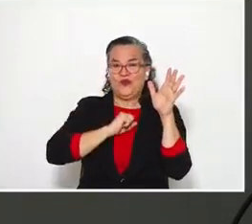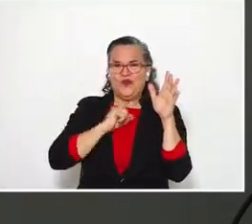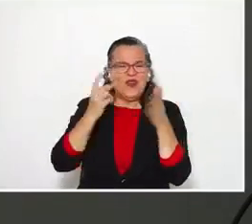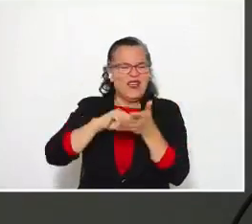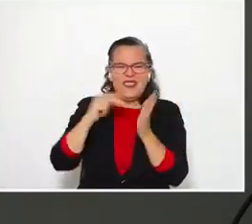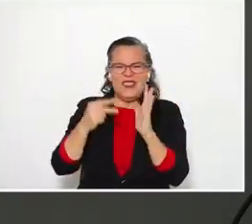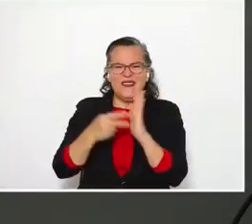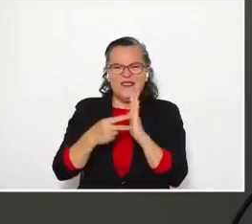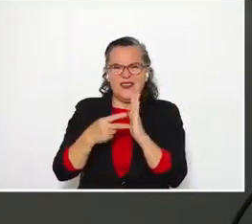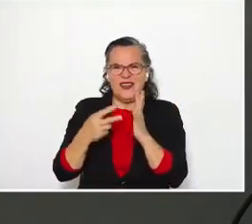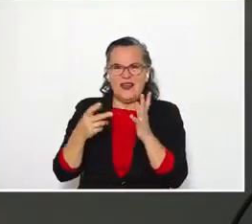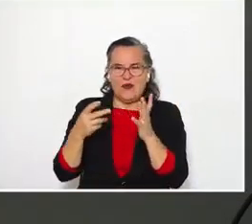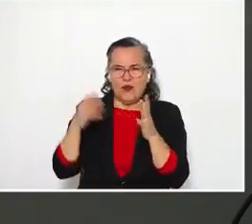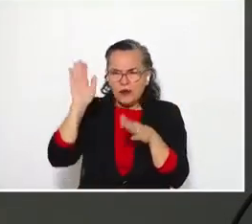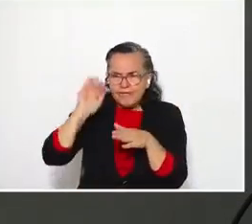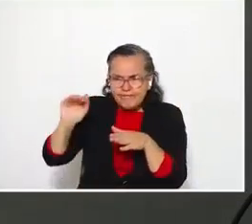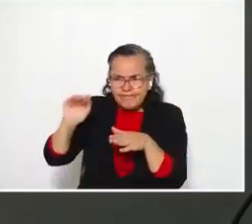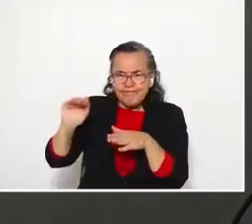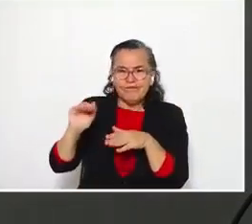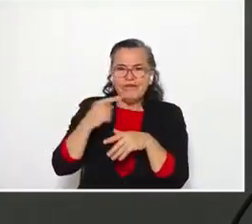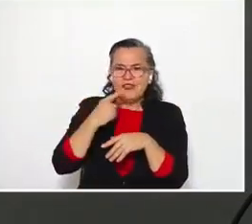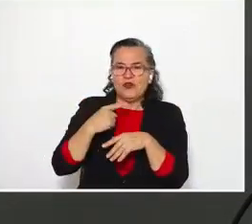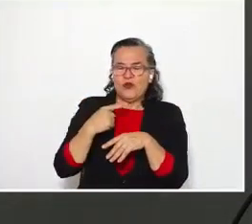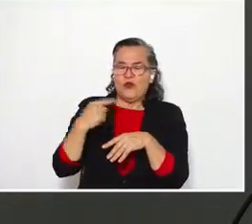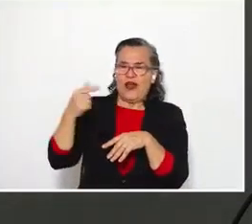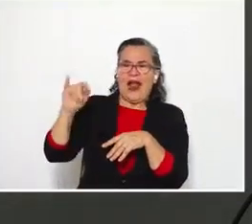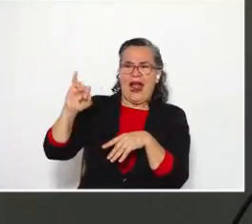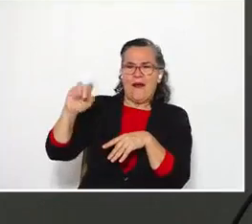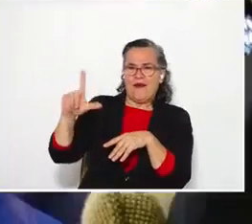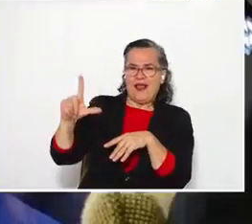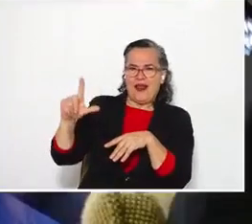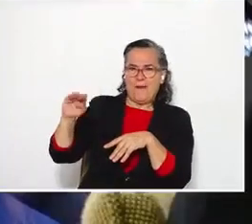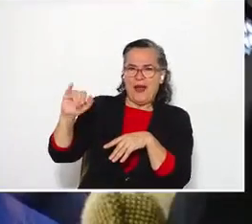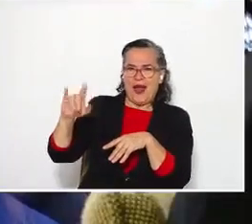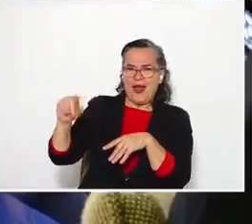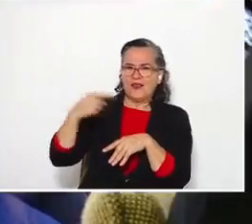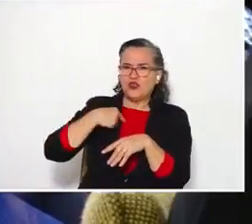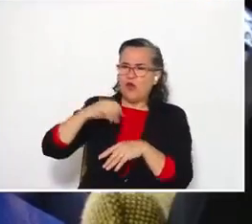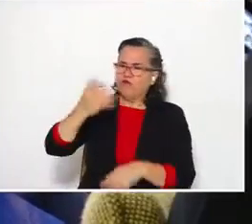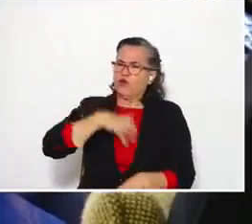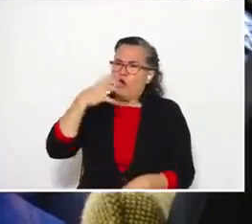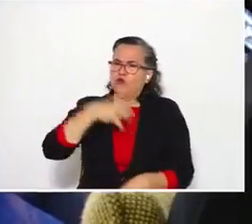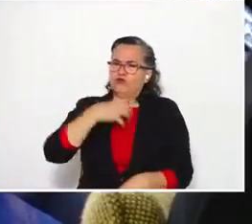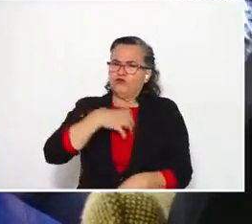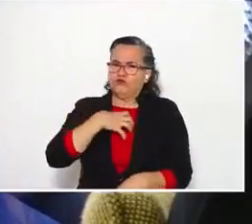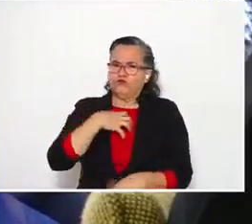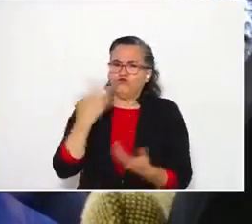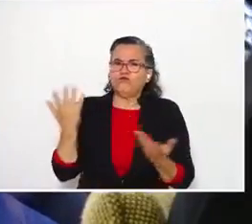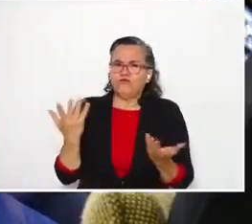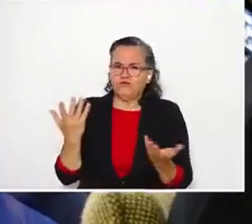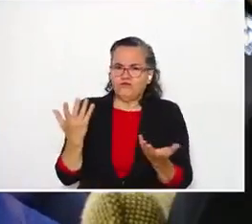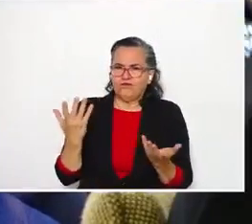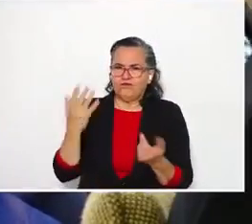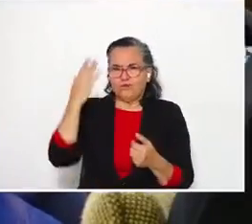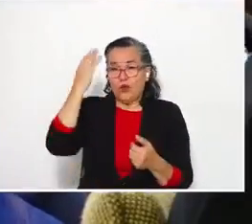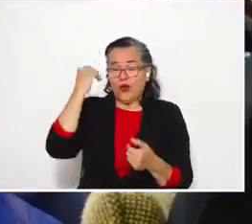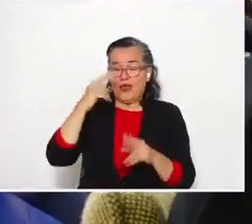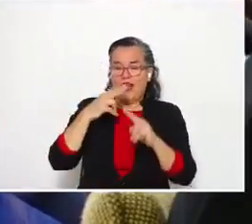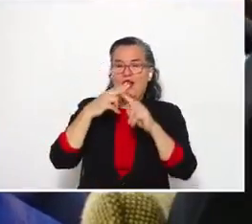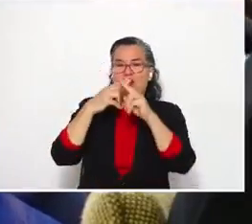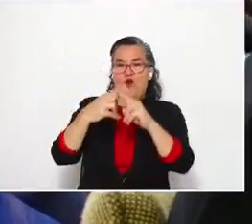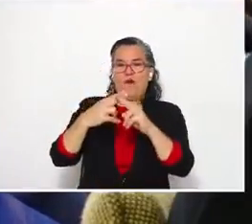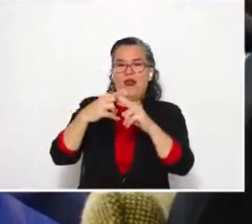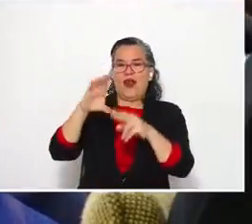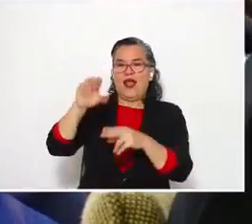Gabriel dijo, es que yo quiero hacer aquí una protesta, porque el nombre de